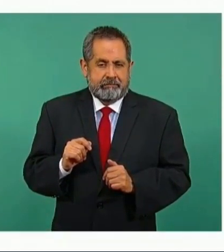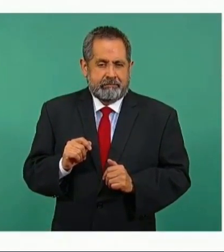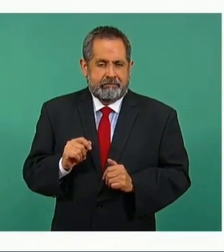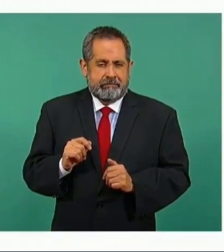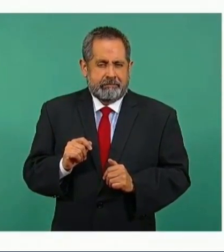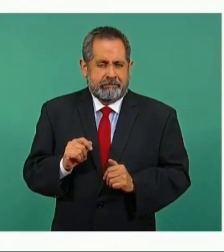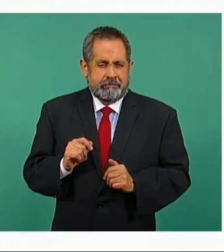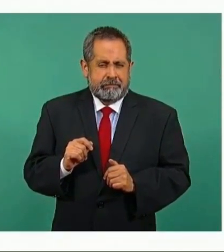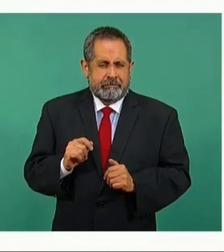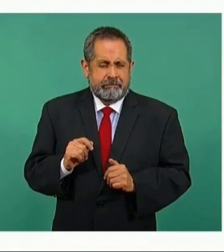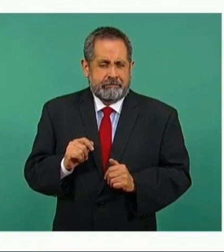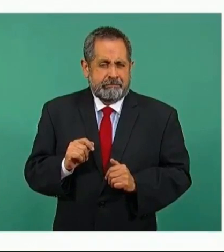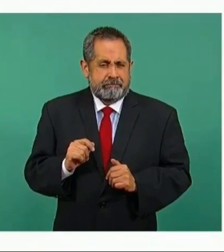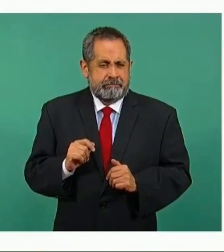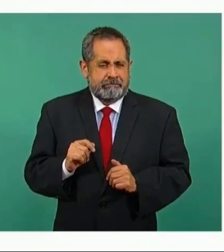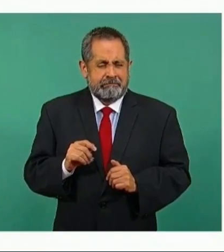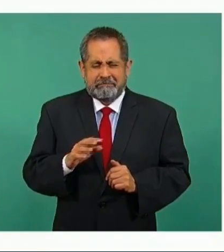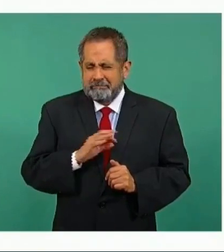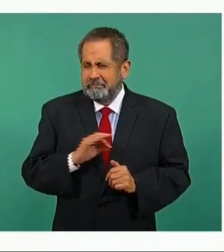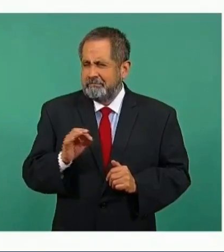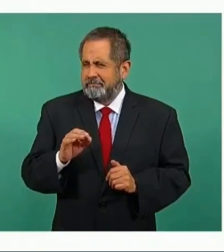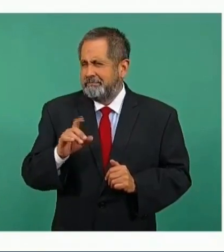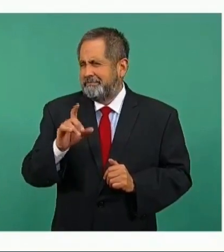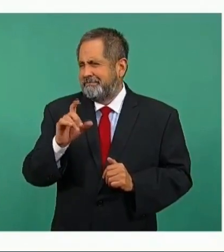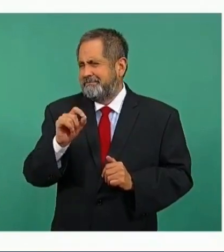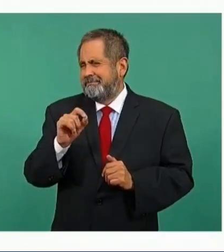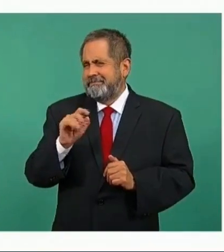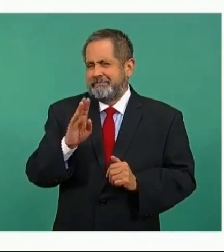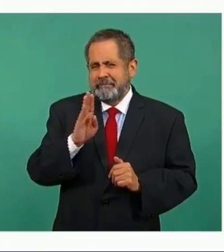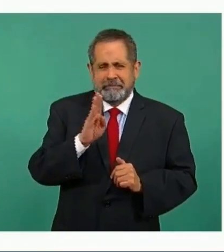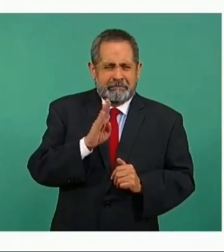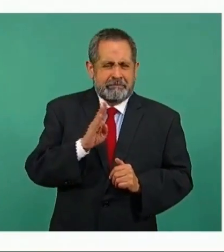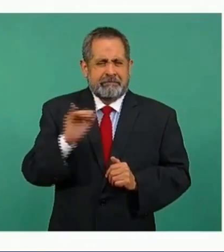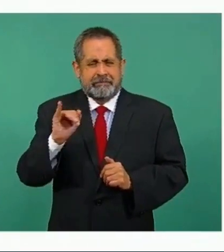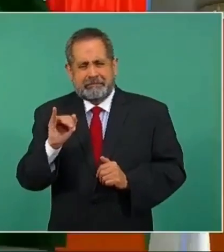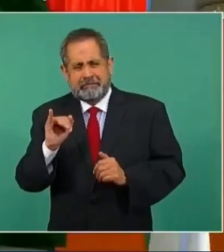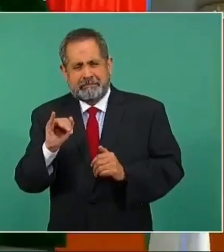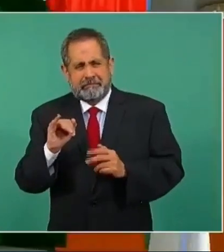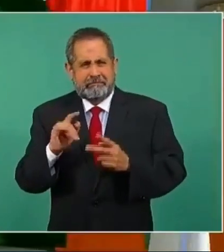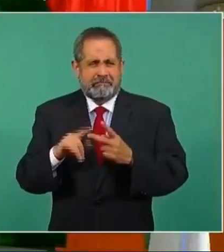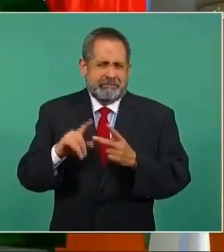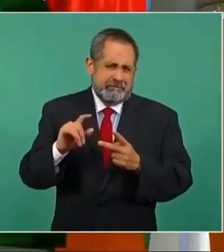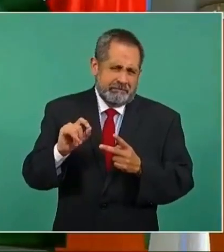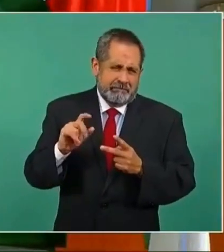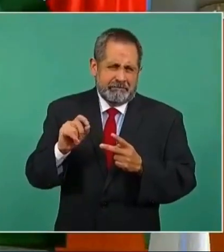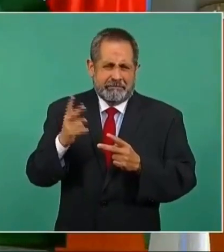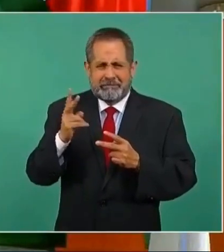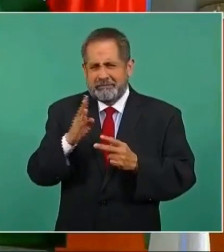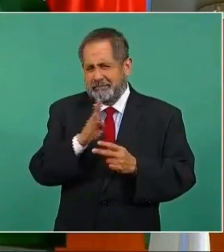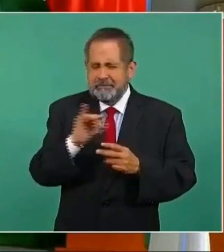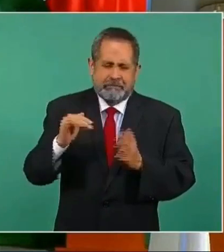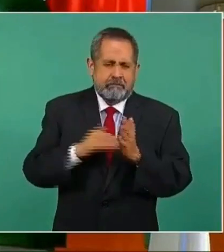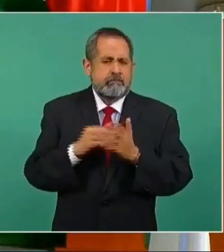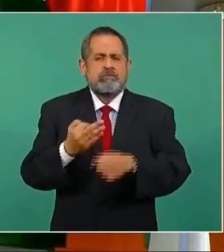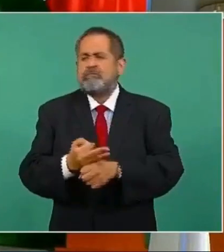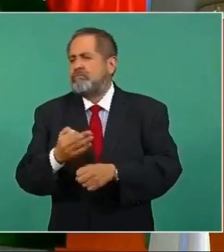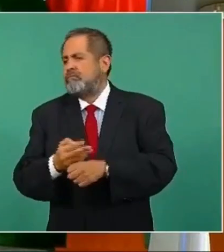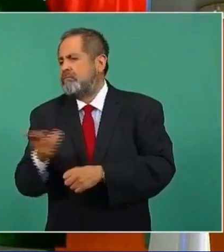10, sí, como 20 billones, 22. ¿Cuánto es el Producto Interno